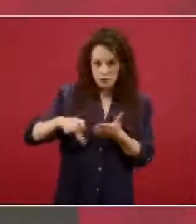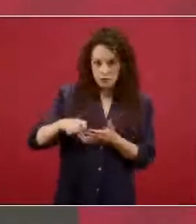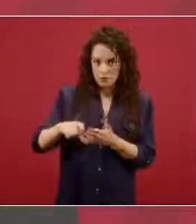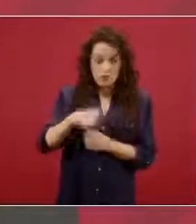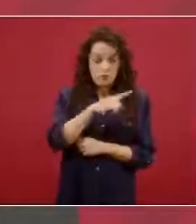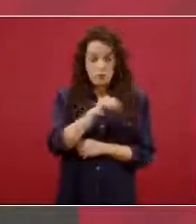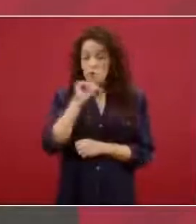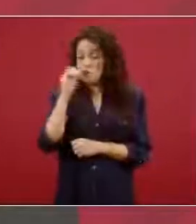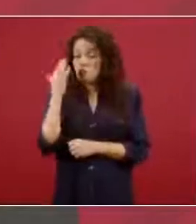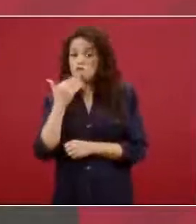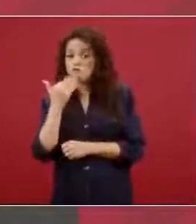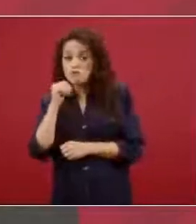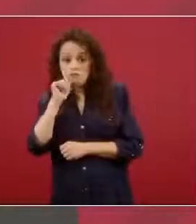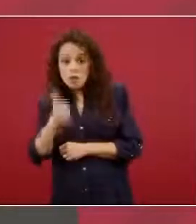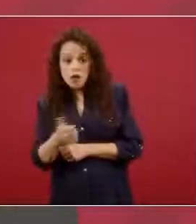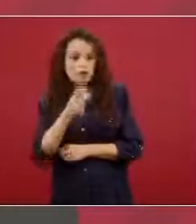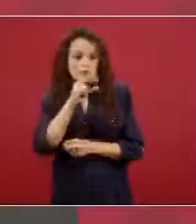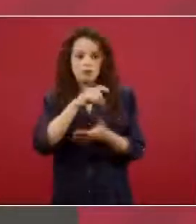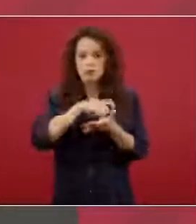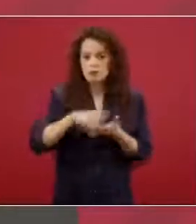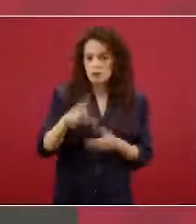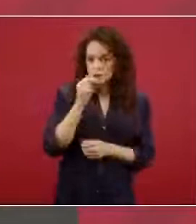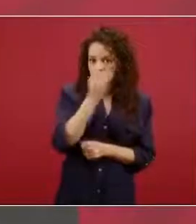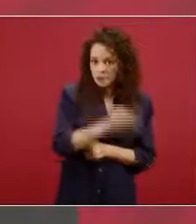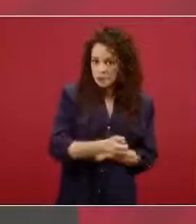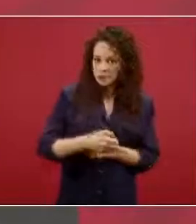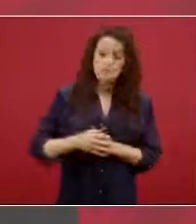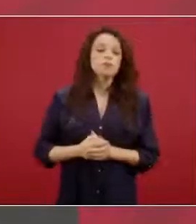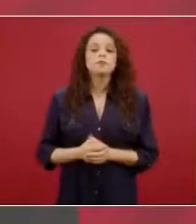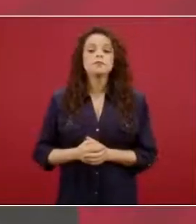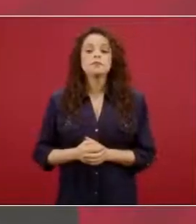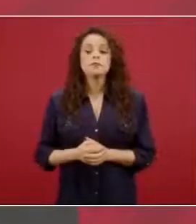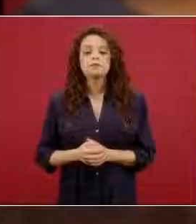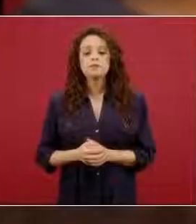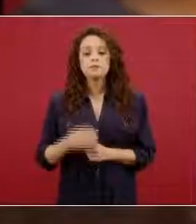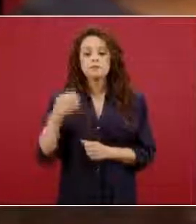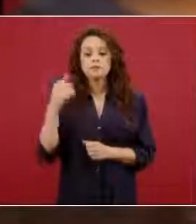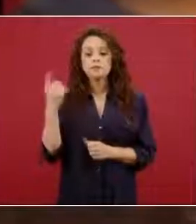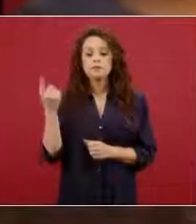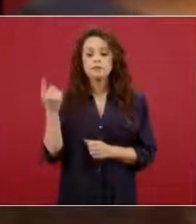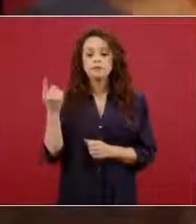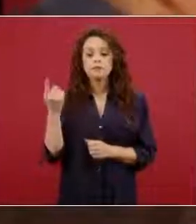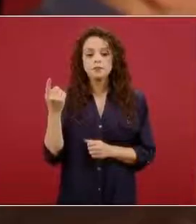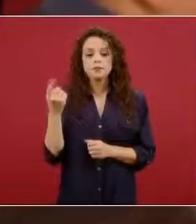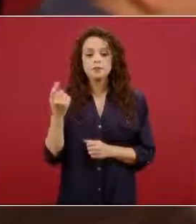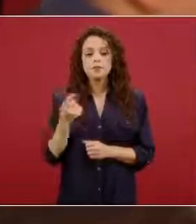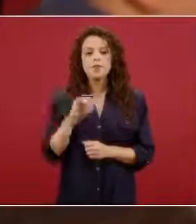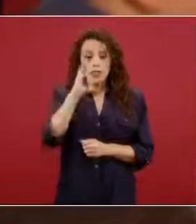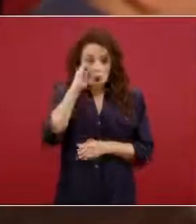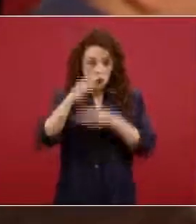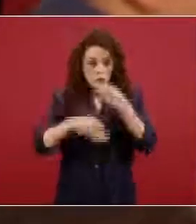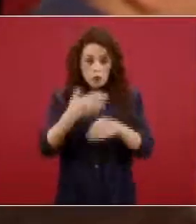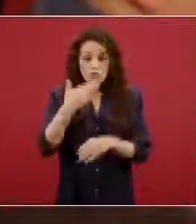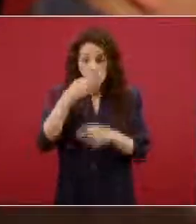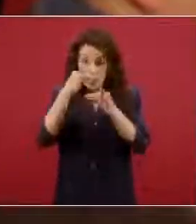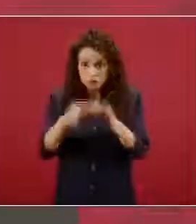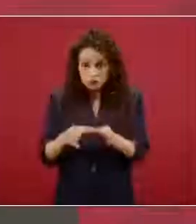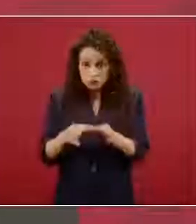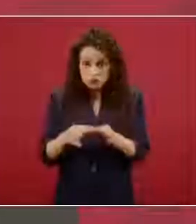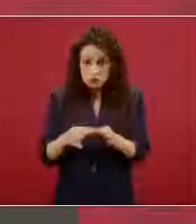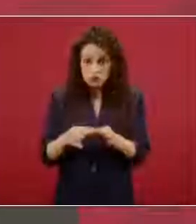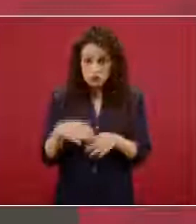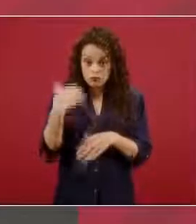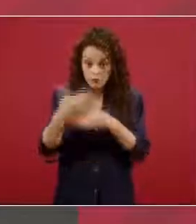lo tiene, no la estaremos adoptando. se aplicarían como por noviembre si es que todo sale bien. En cuanto esté, si está la